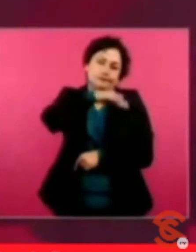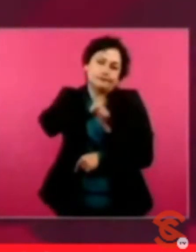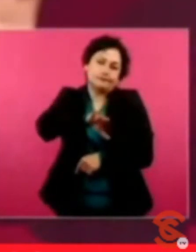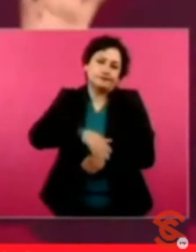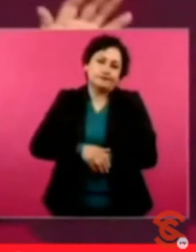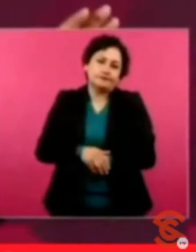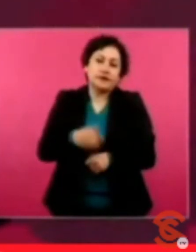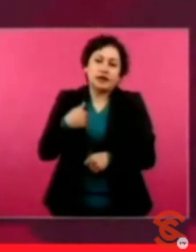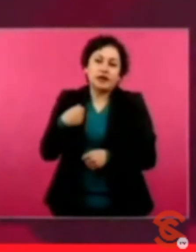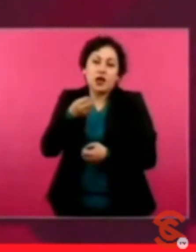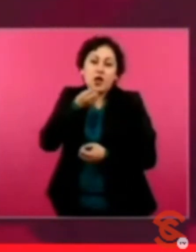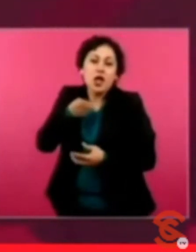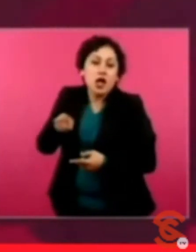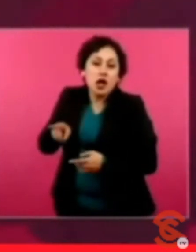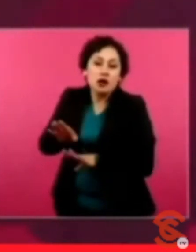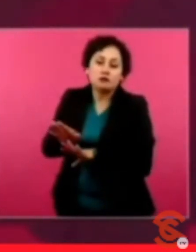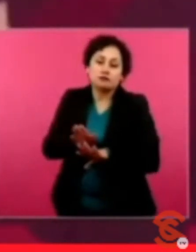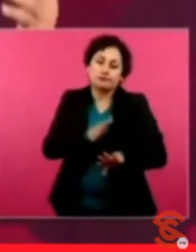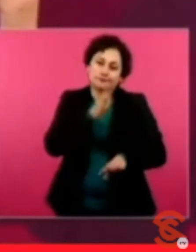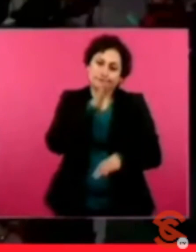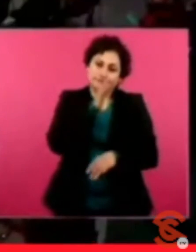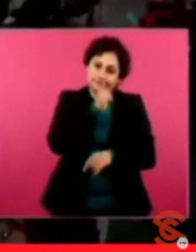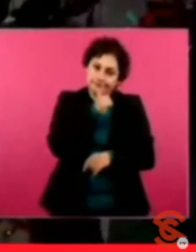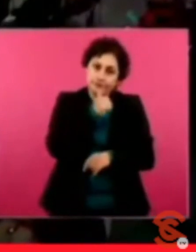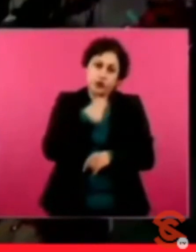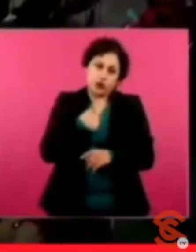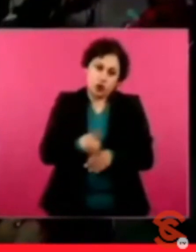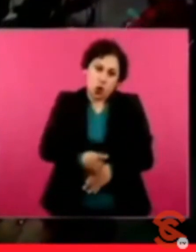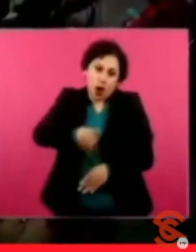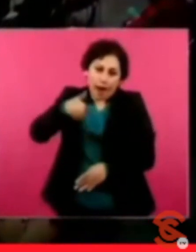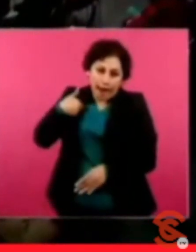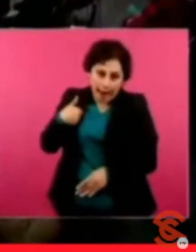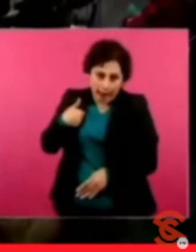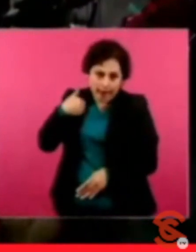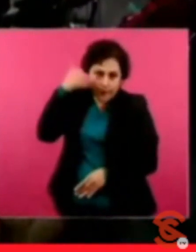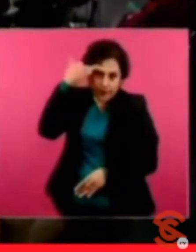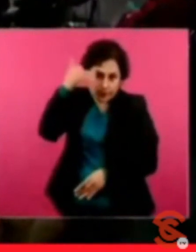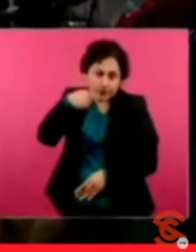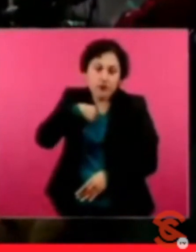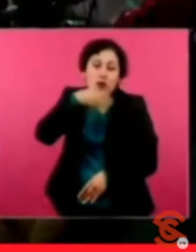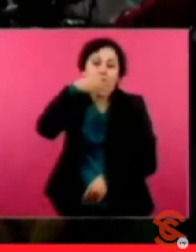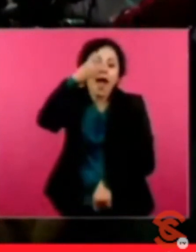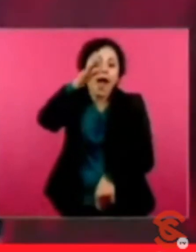sea, se los anticipé, pues,